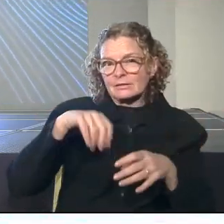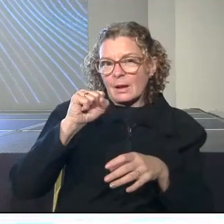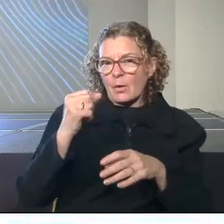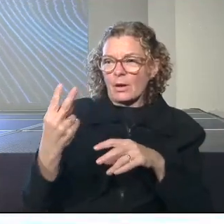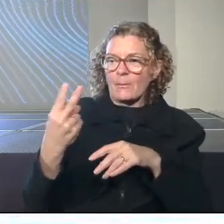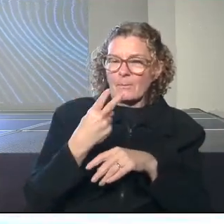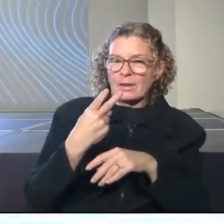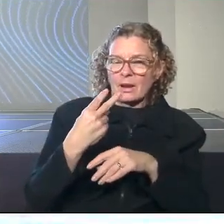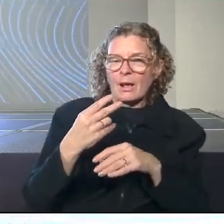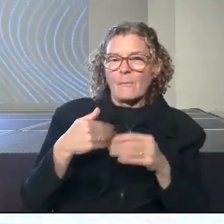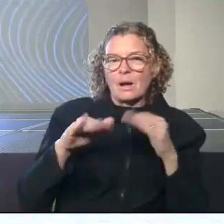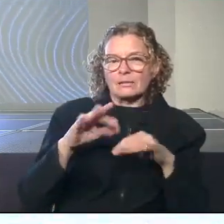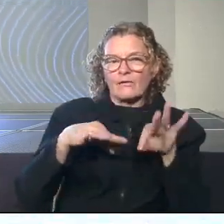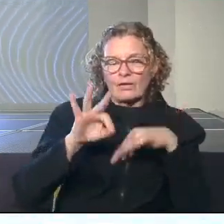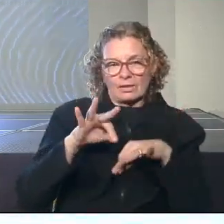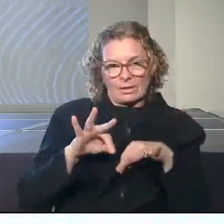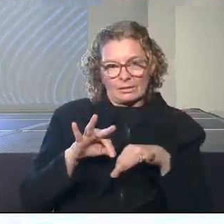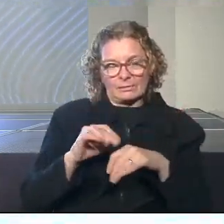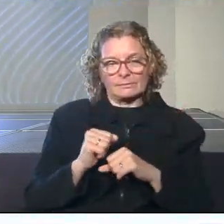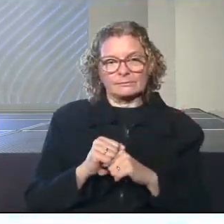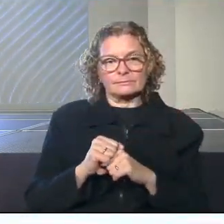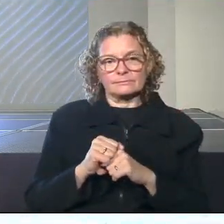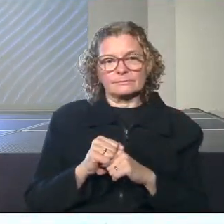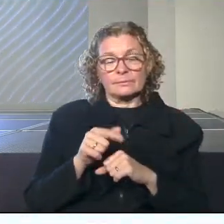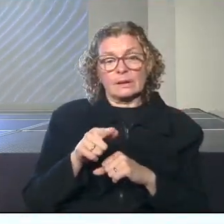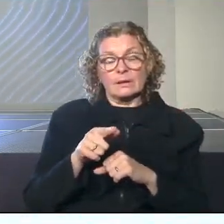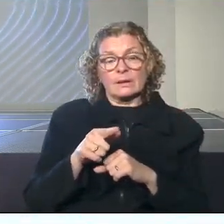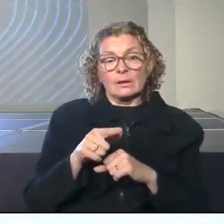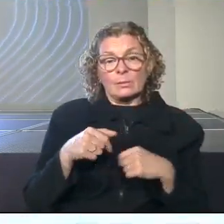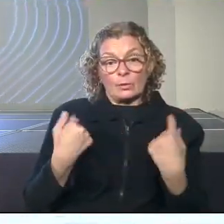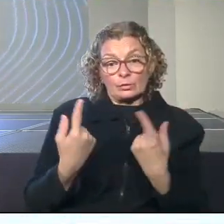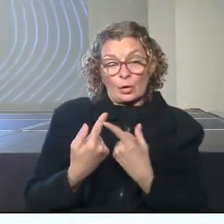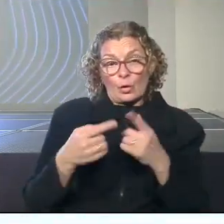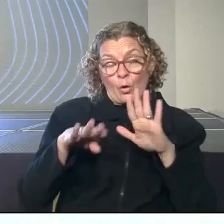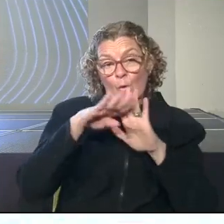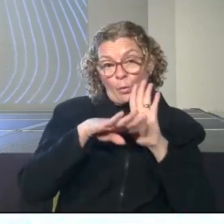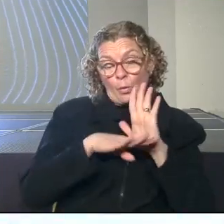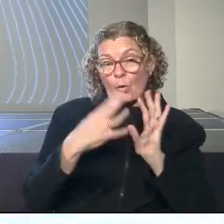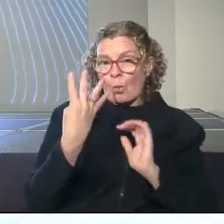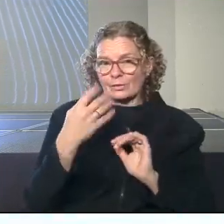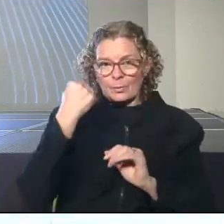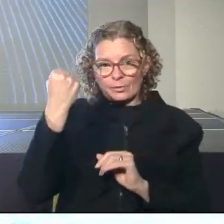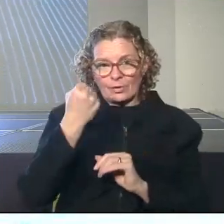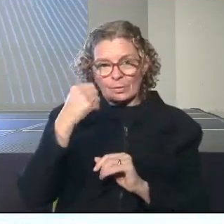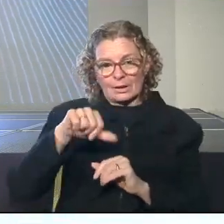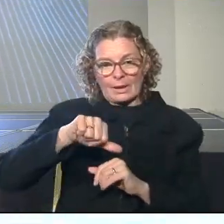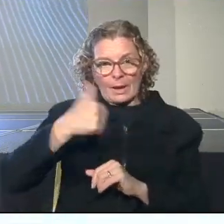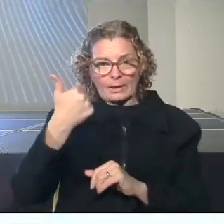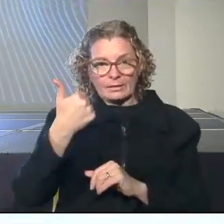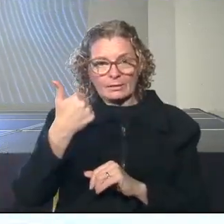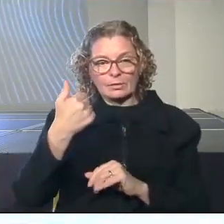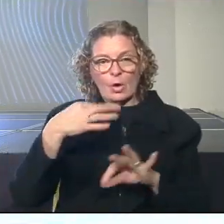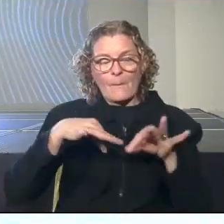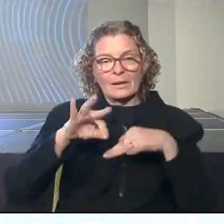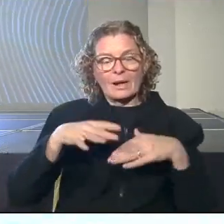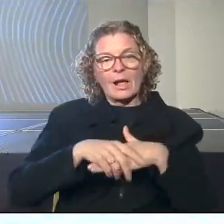un tráfico incremental. Así que, habiendo cubierto estos cuatro pilares principales del éxito en Mercado